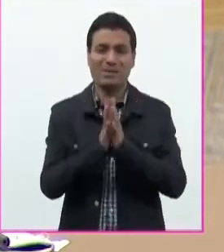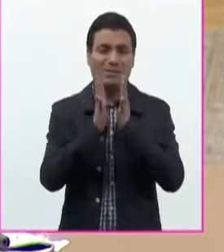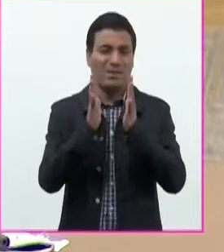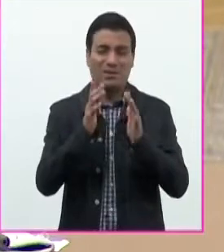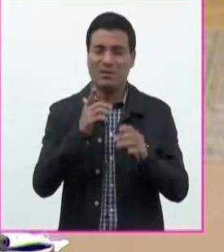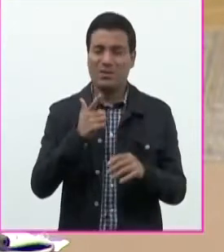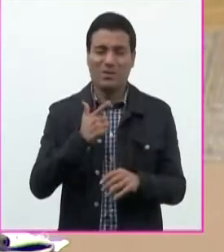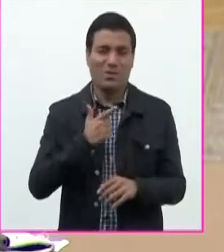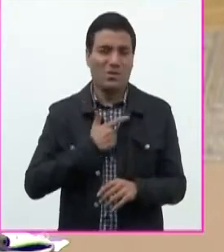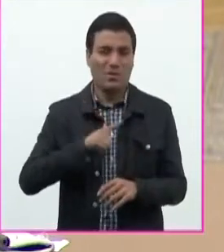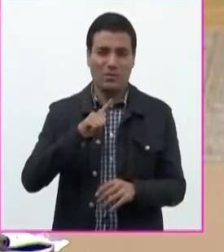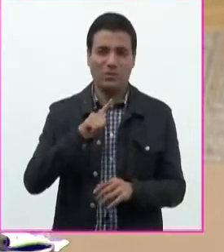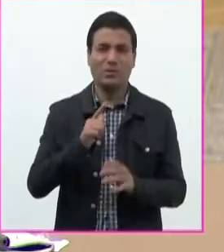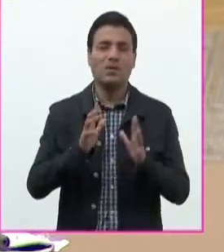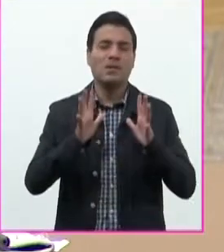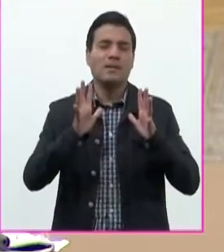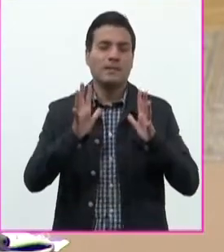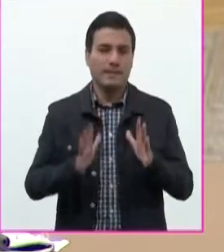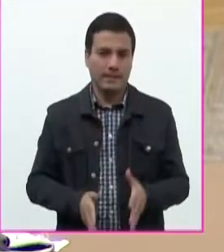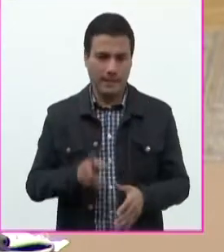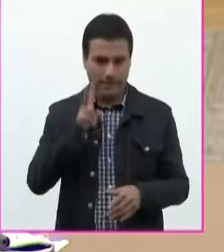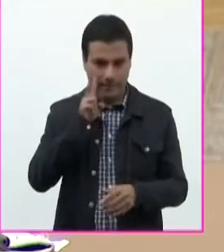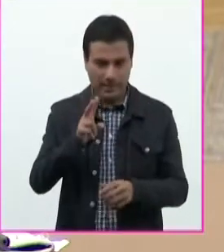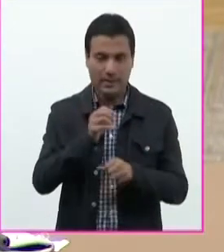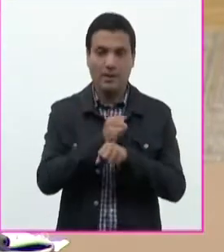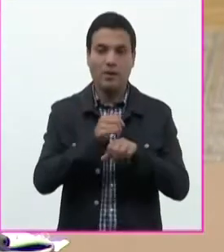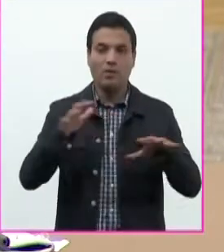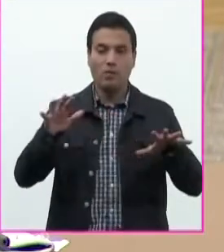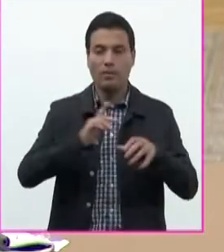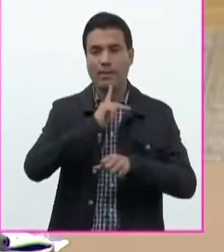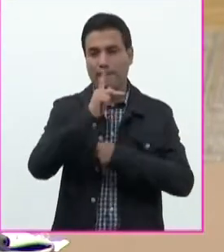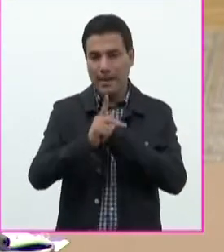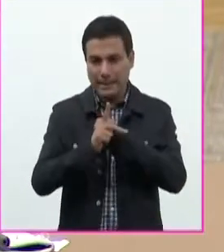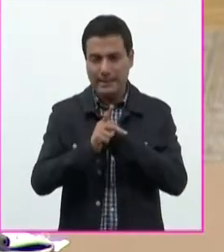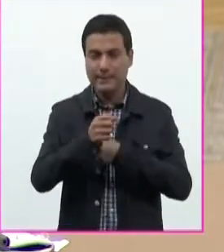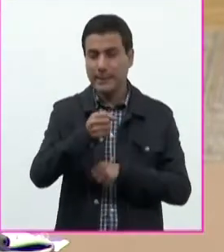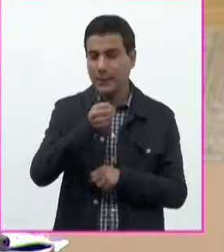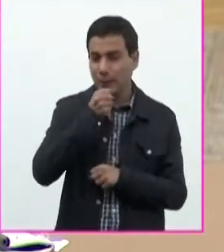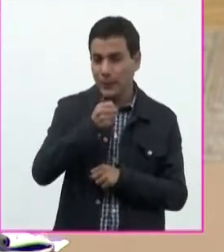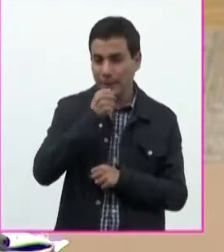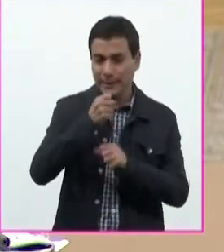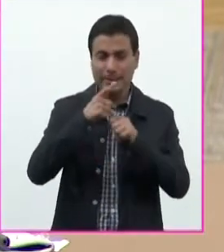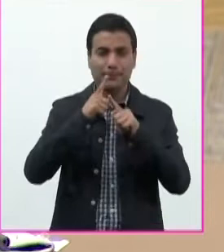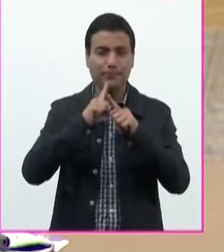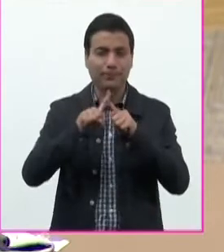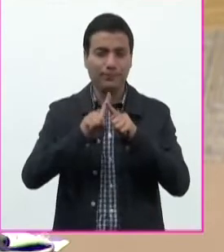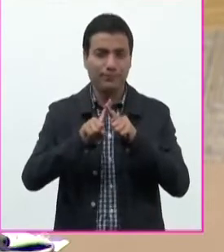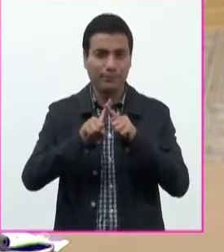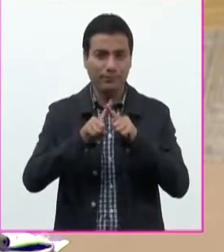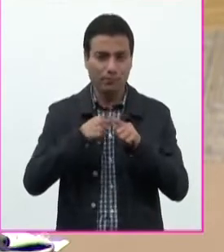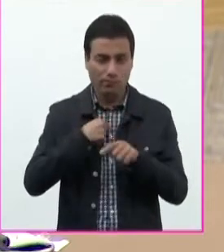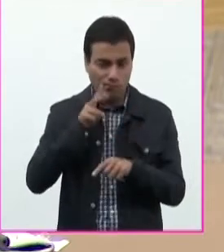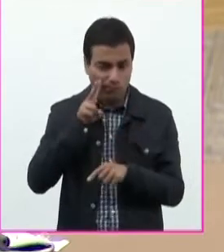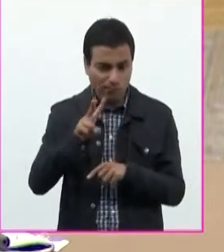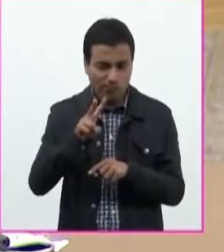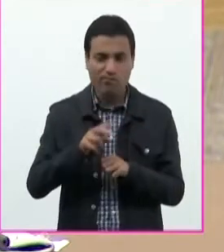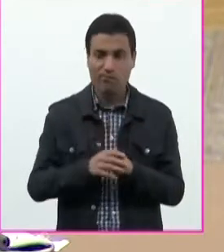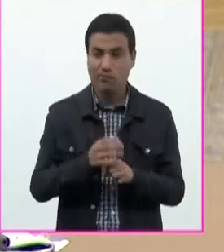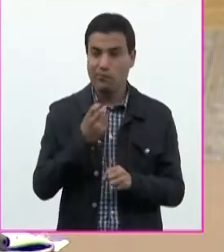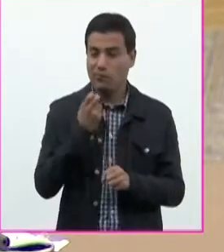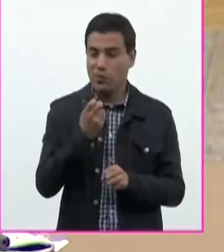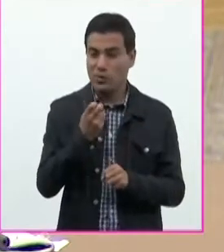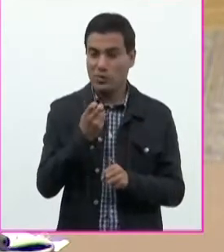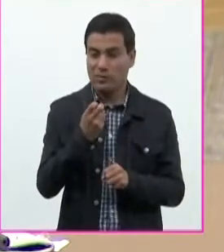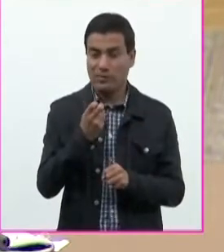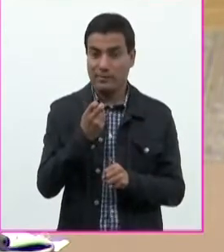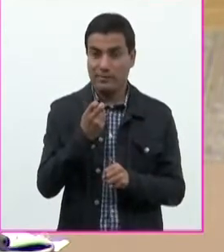nuestras consultas, con el informe país, con las encuestas, etcétera. Y creo que por eso es que no vale la pena arriesgar